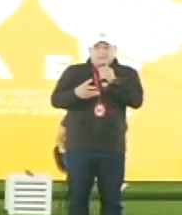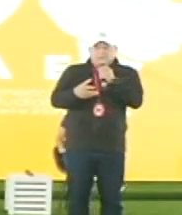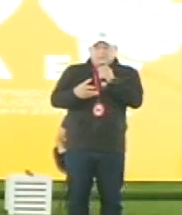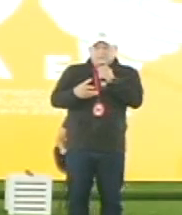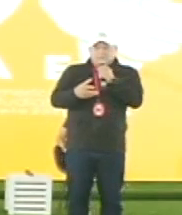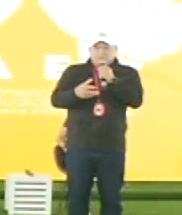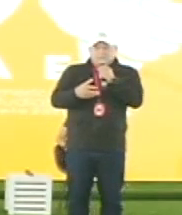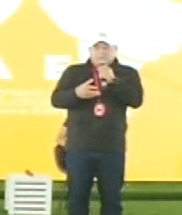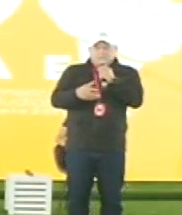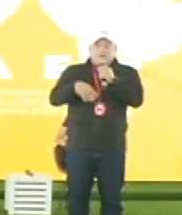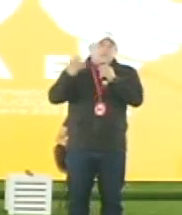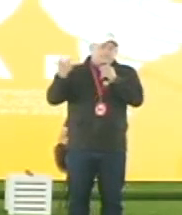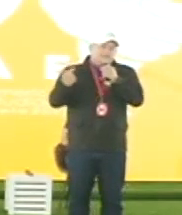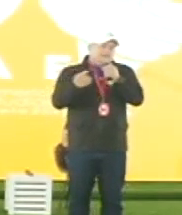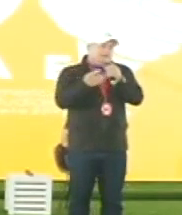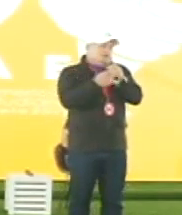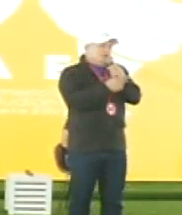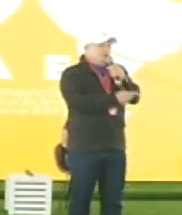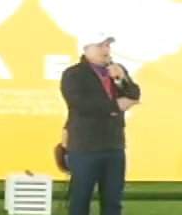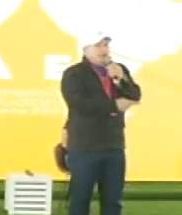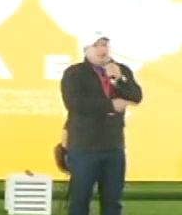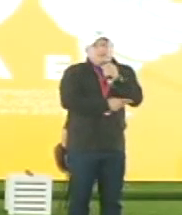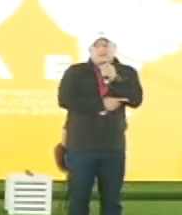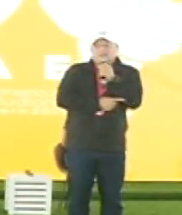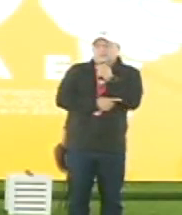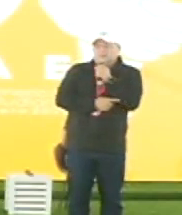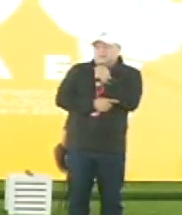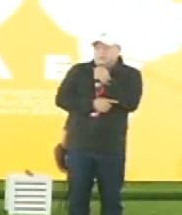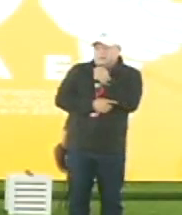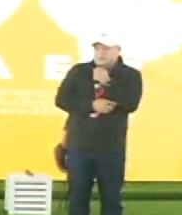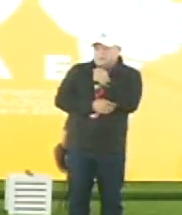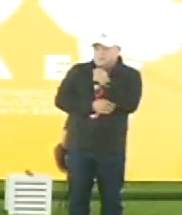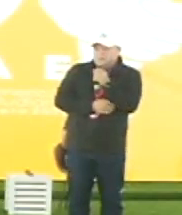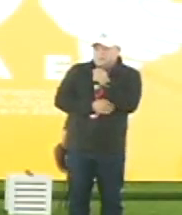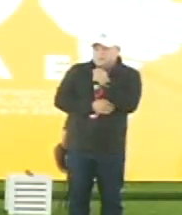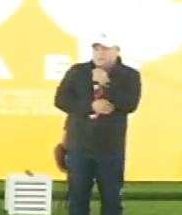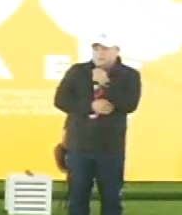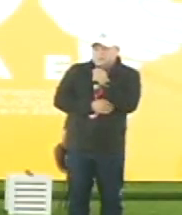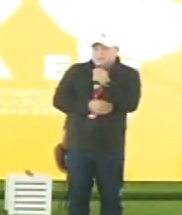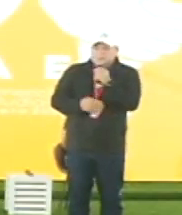Lula, que con Brasil, con un gobierno del fascista Bolsonaro.